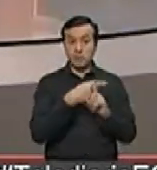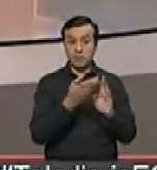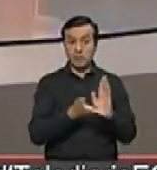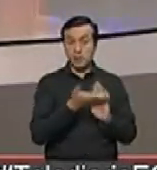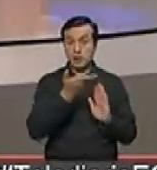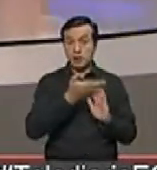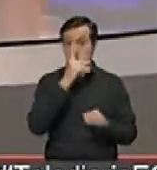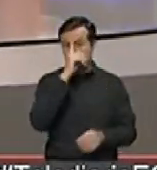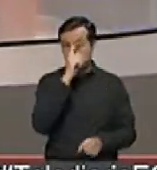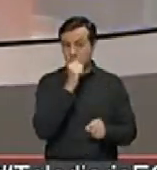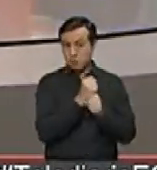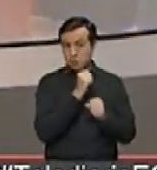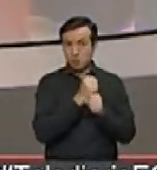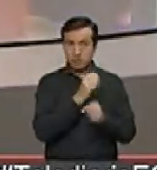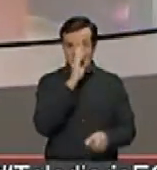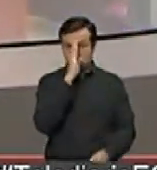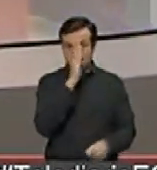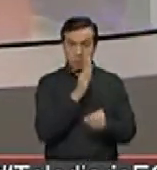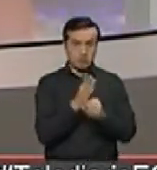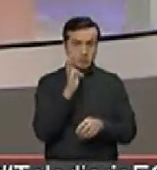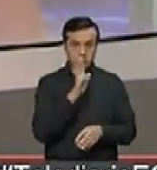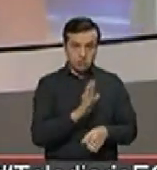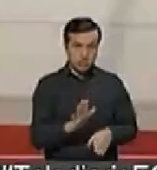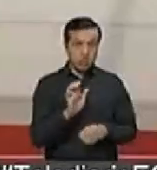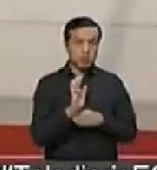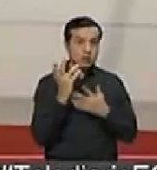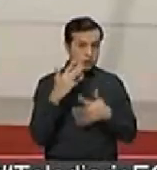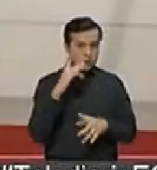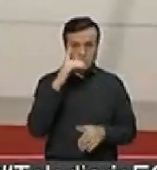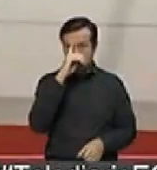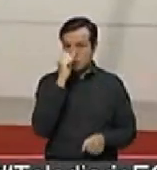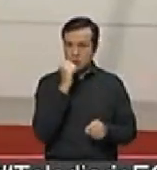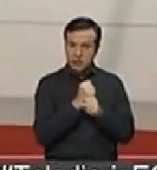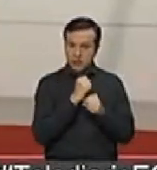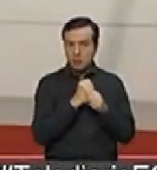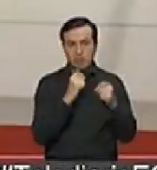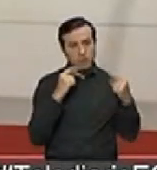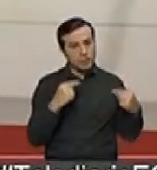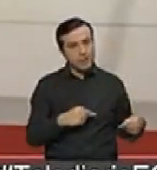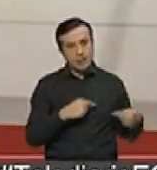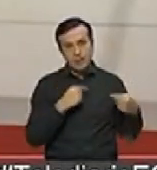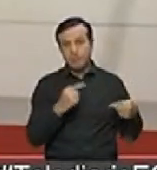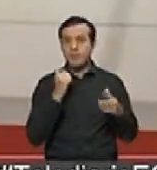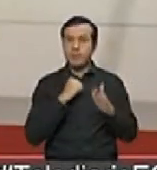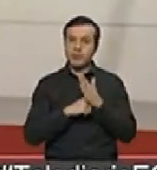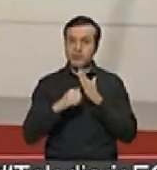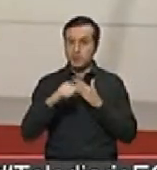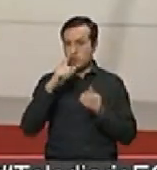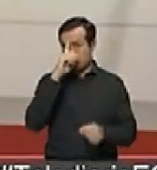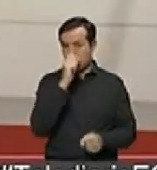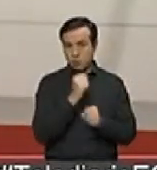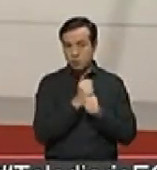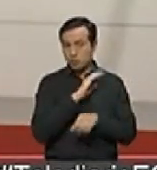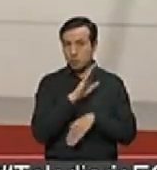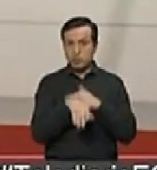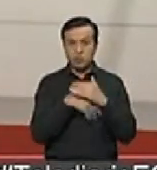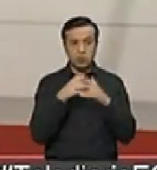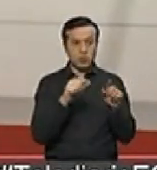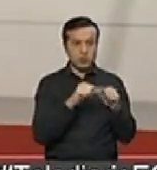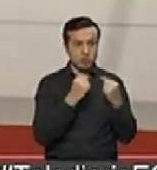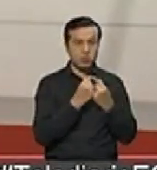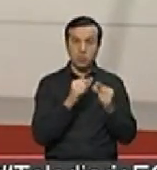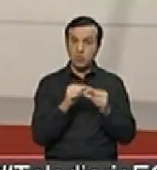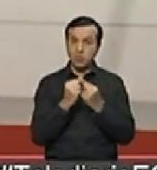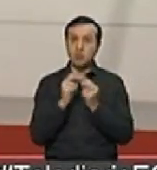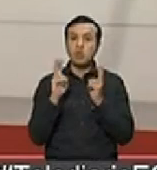empleos? Bueno, esta meta va acorde a lo que necesita el país y estamos trabajando día a día, no solamente el Ministerio del Trabajo, sino todos los sectores involucrados en el